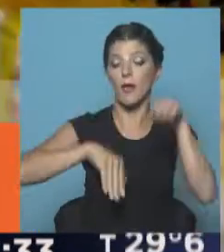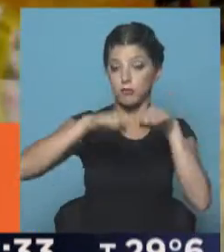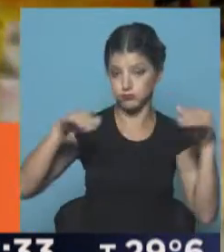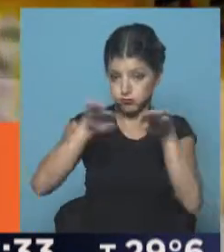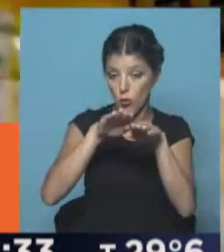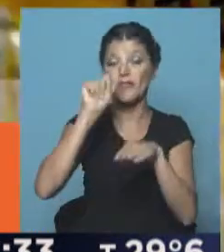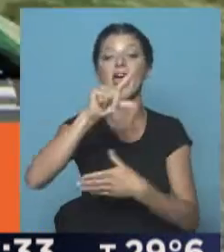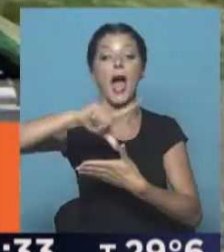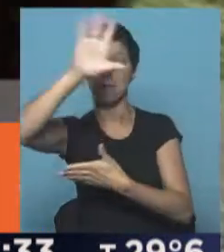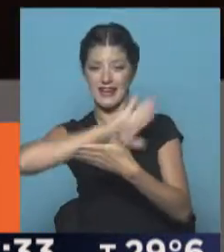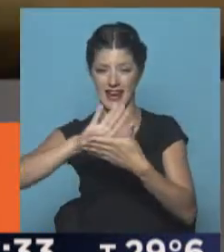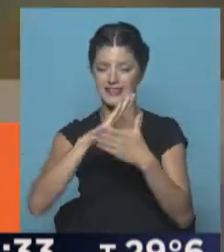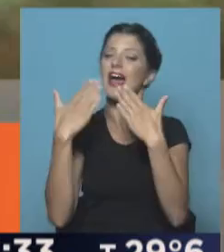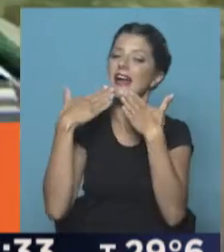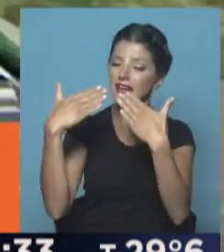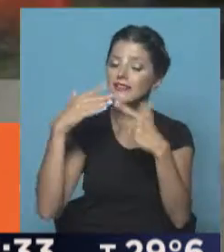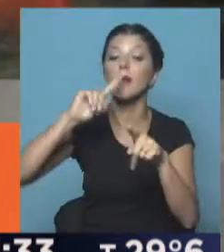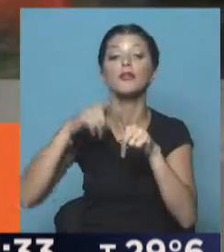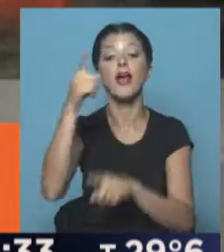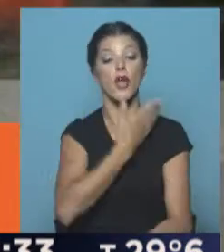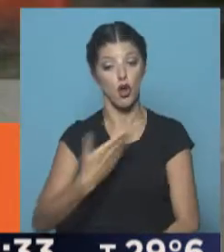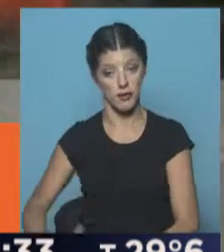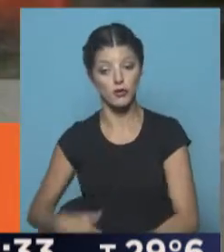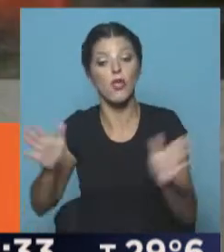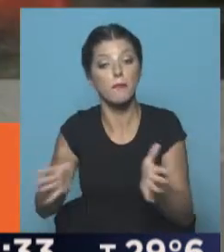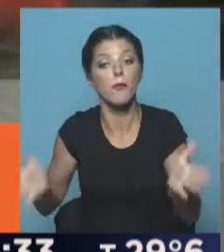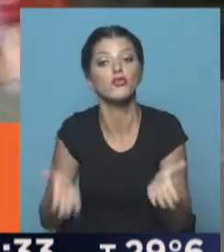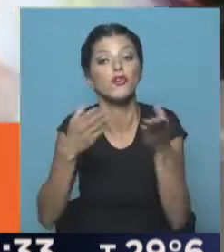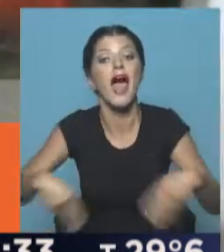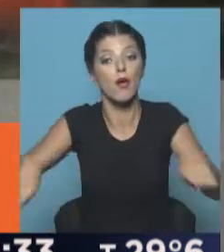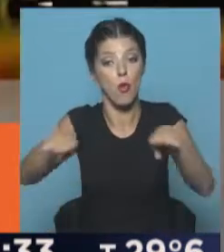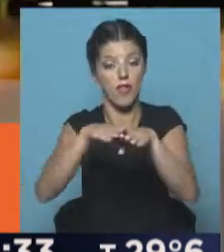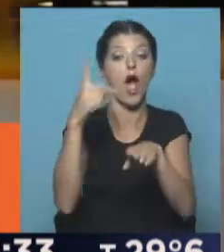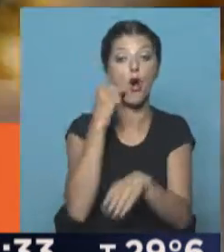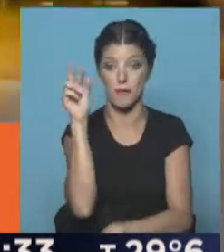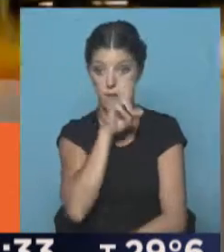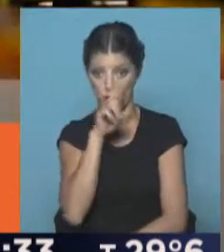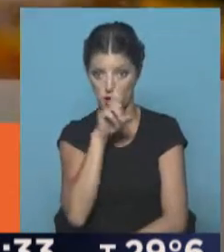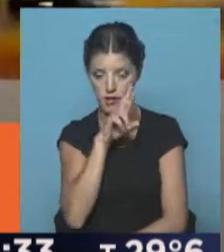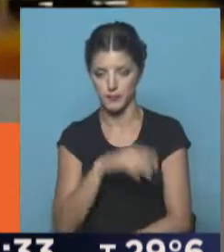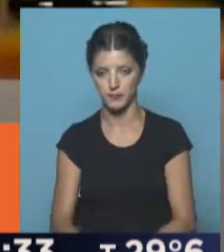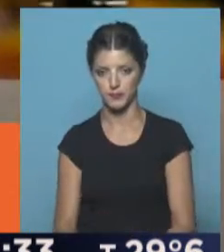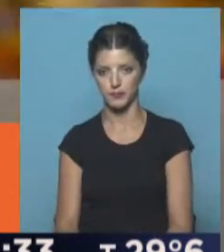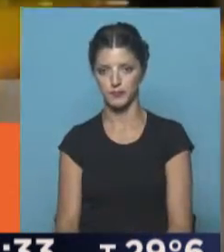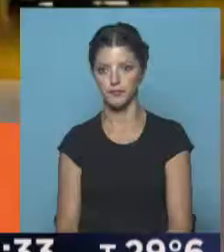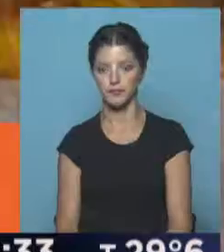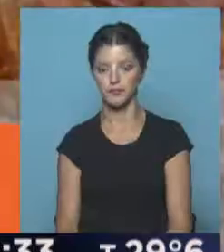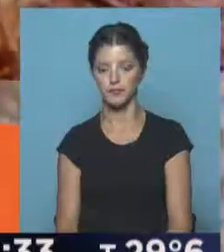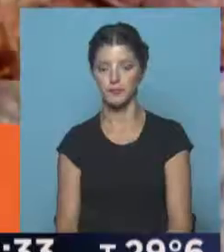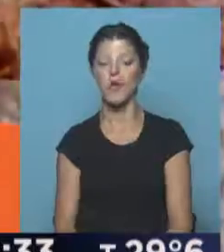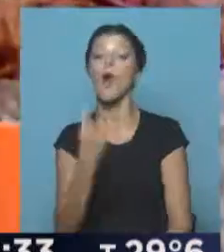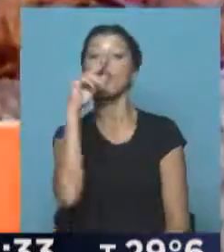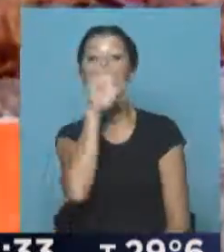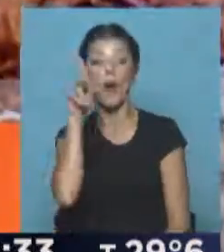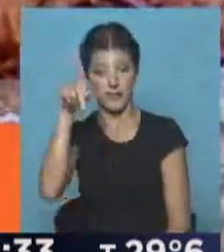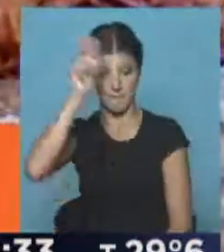Latina gracias a las políticas gubernamentales de promoción activa de la igualdad de derechos en la sociedad. Una mujer